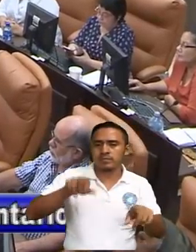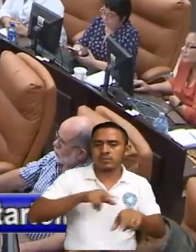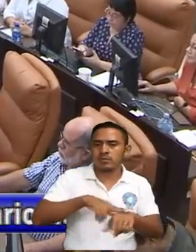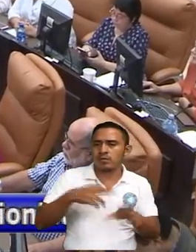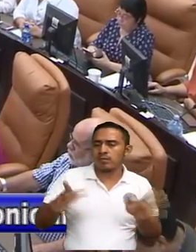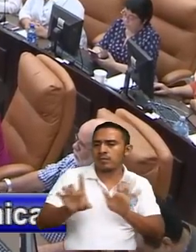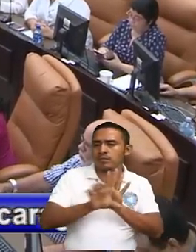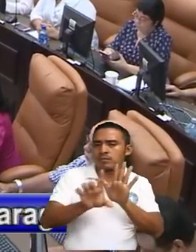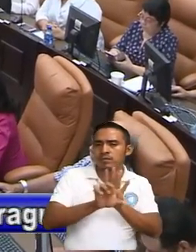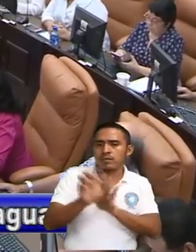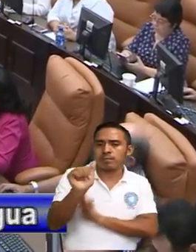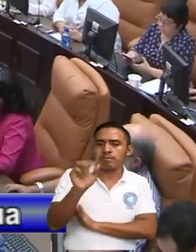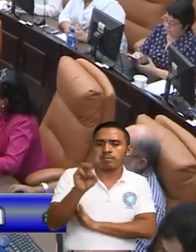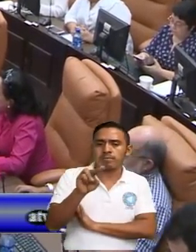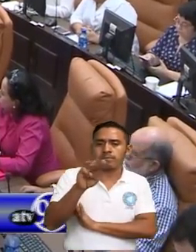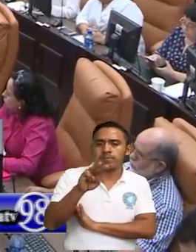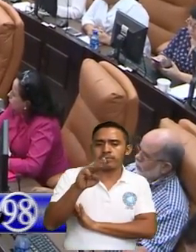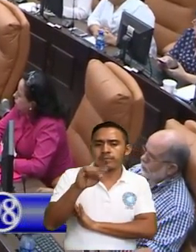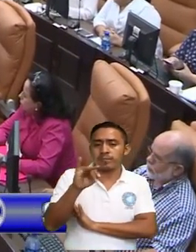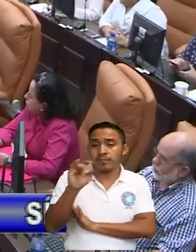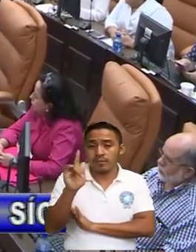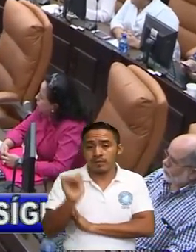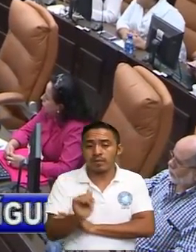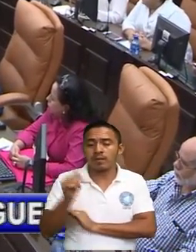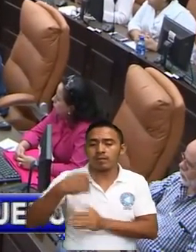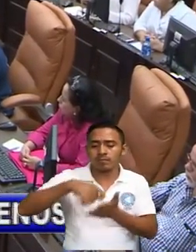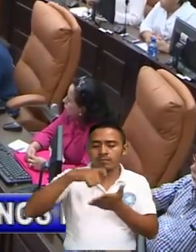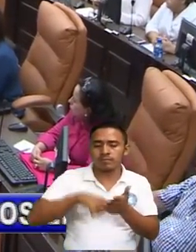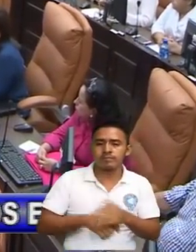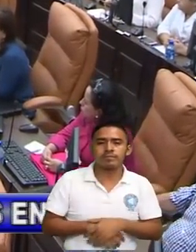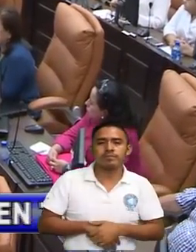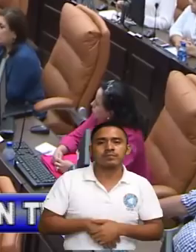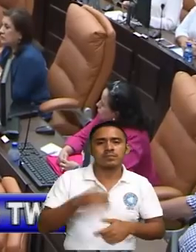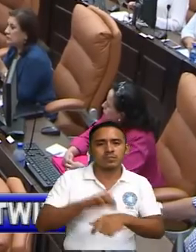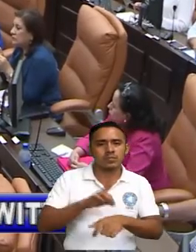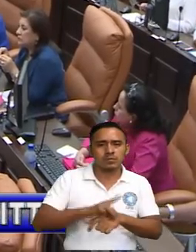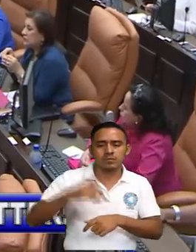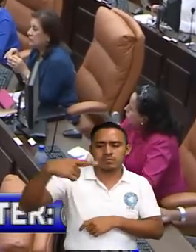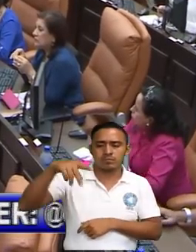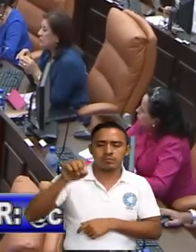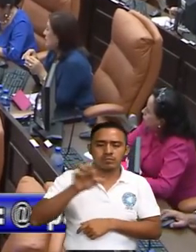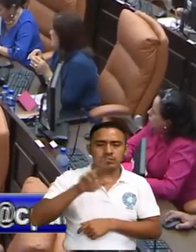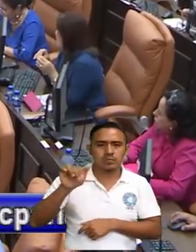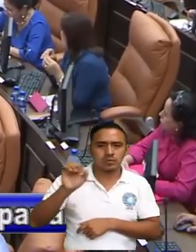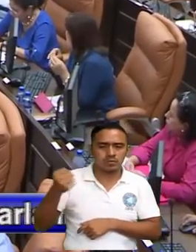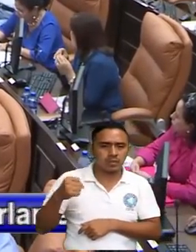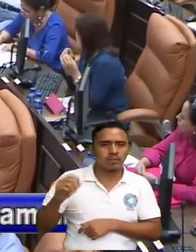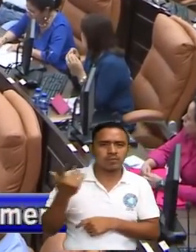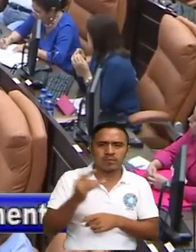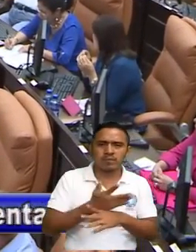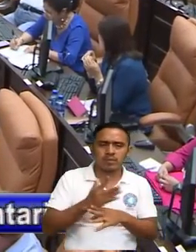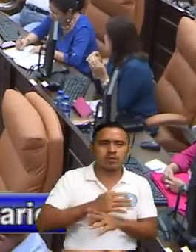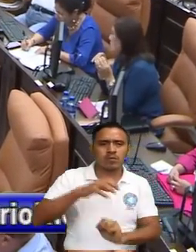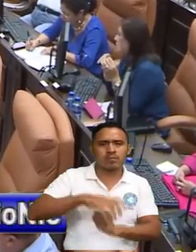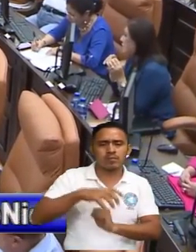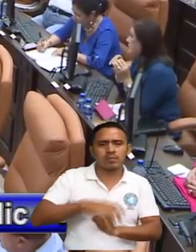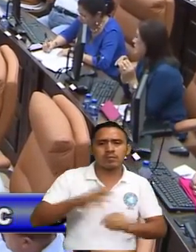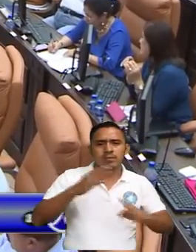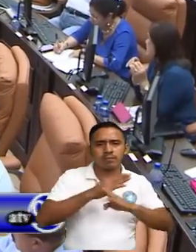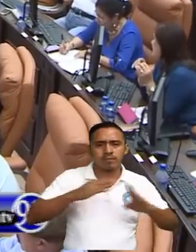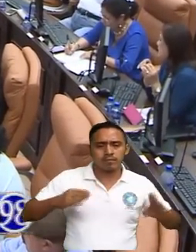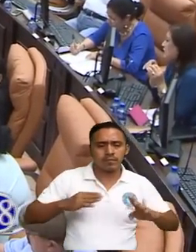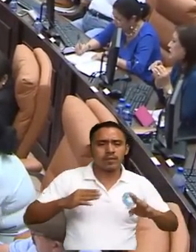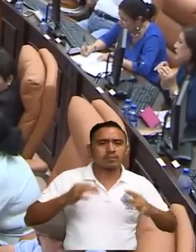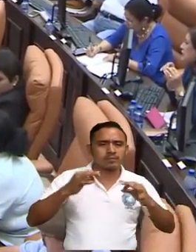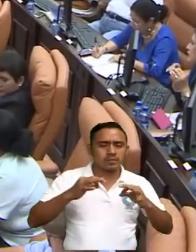referirse a la ley de amnistía que aprobó este poder del Estado. El doctor Porras también detalló que las comisiones de paz y reconciliación se instauran